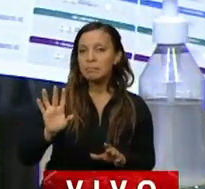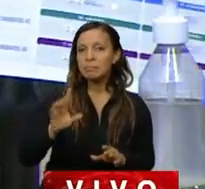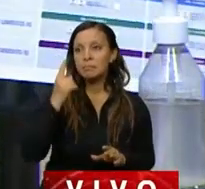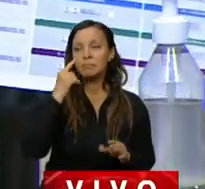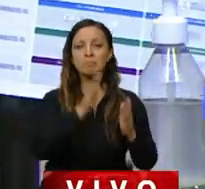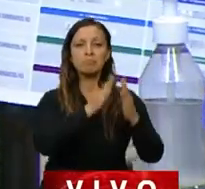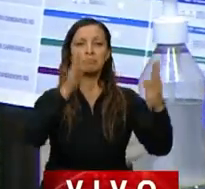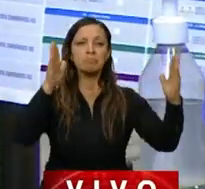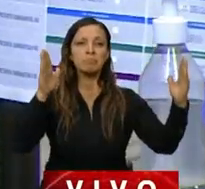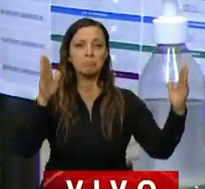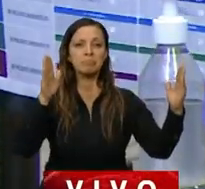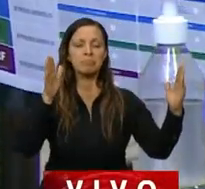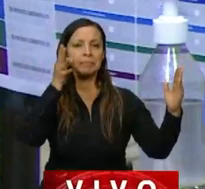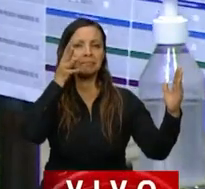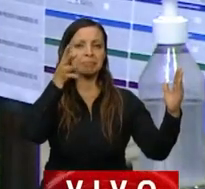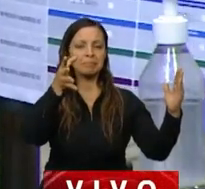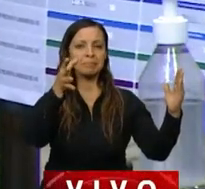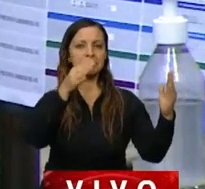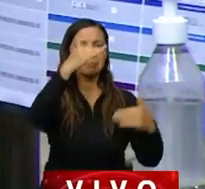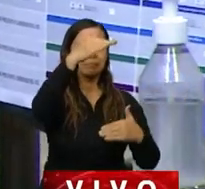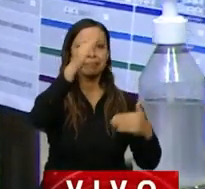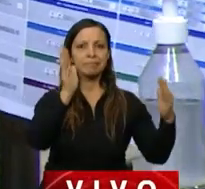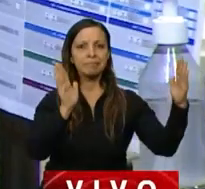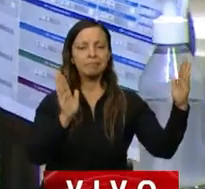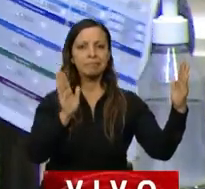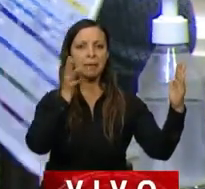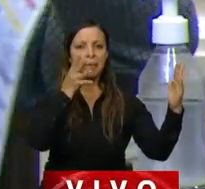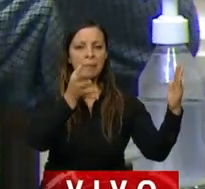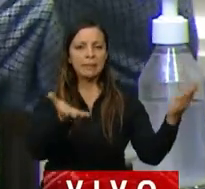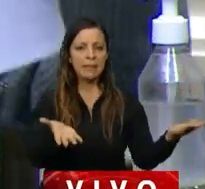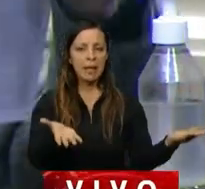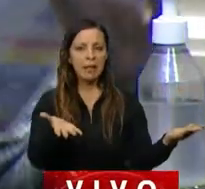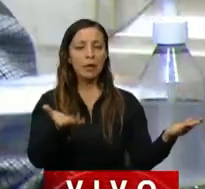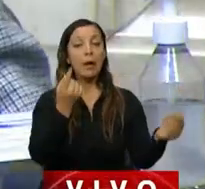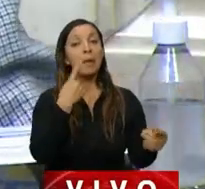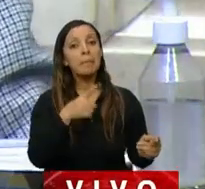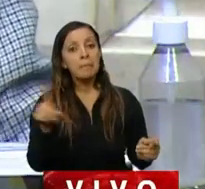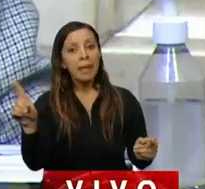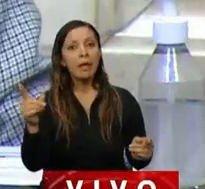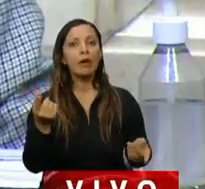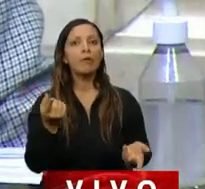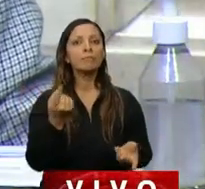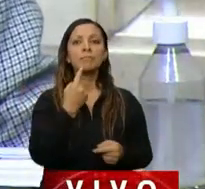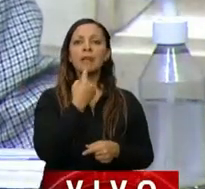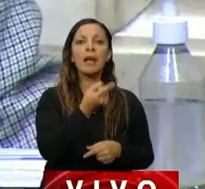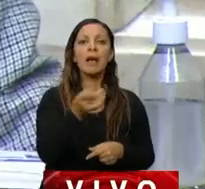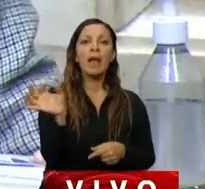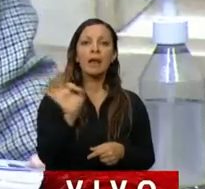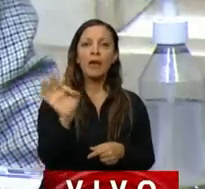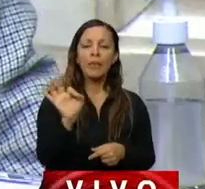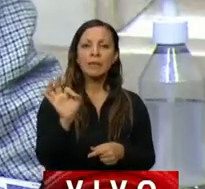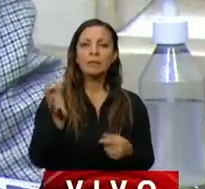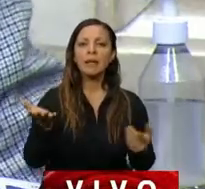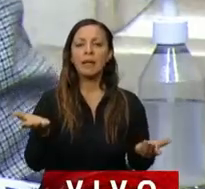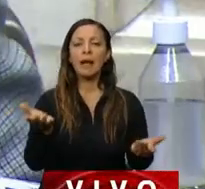es estrafalaria por la dimensión, pero omiten decir que